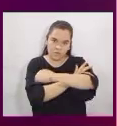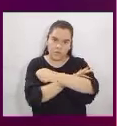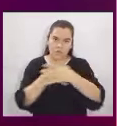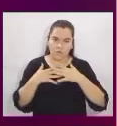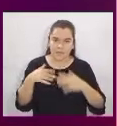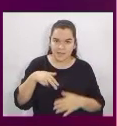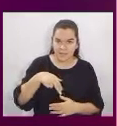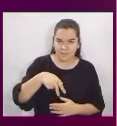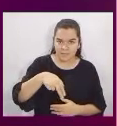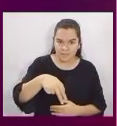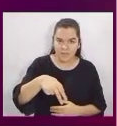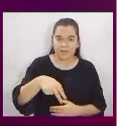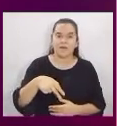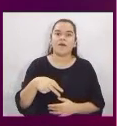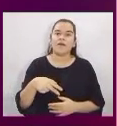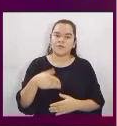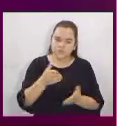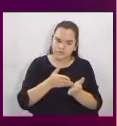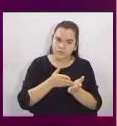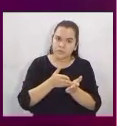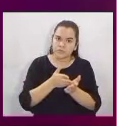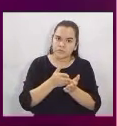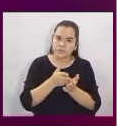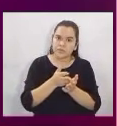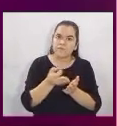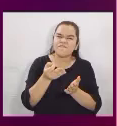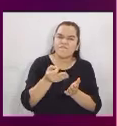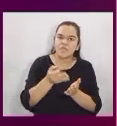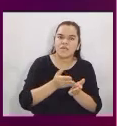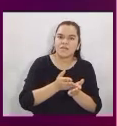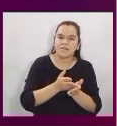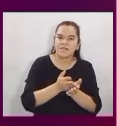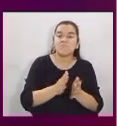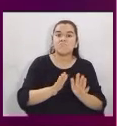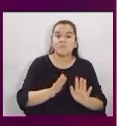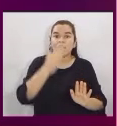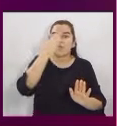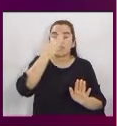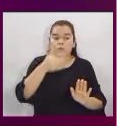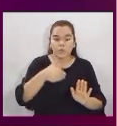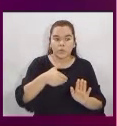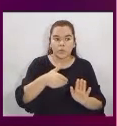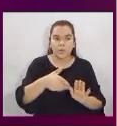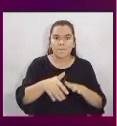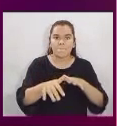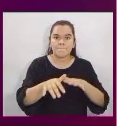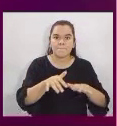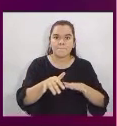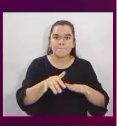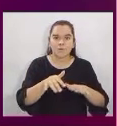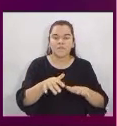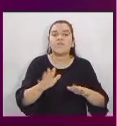articulaciones del aparato locomotor en buena forma, para cuando llegue